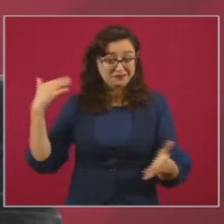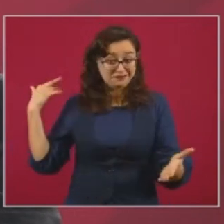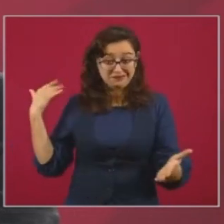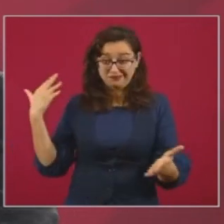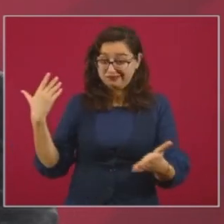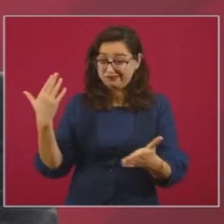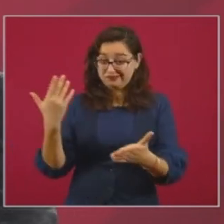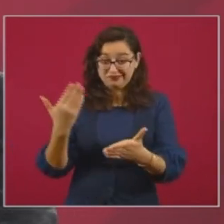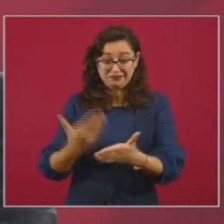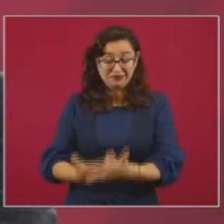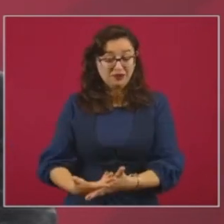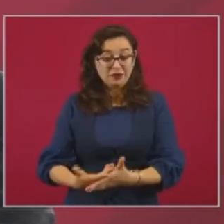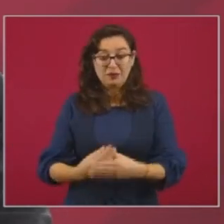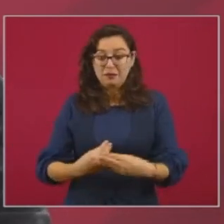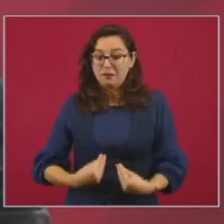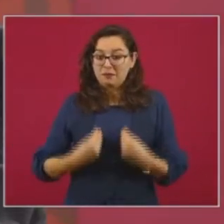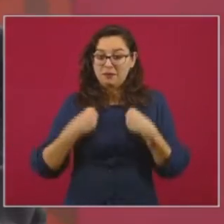servicio,